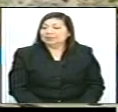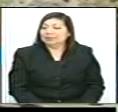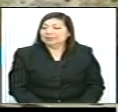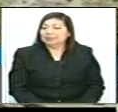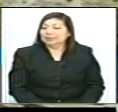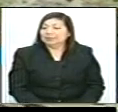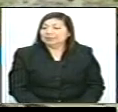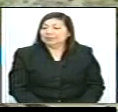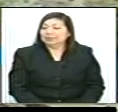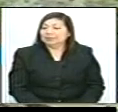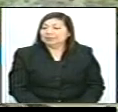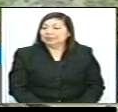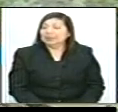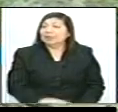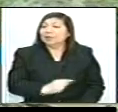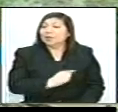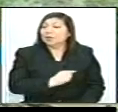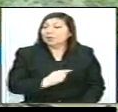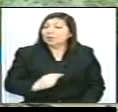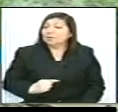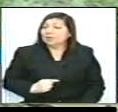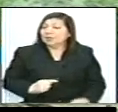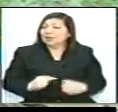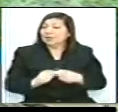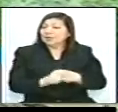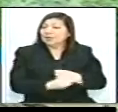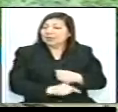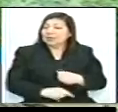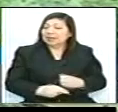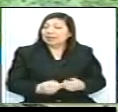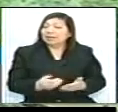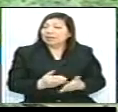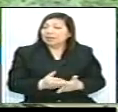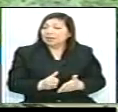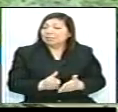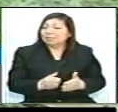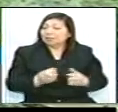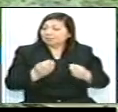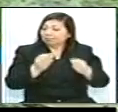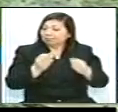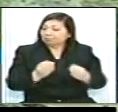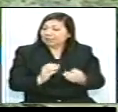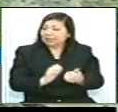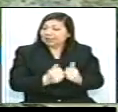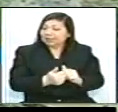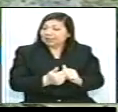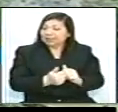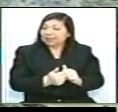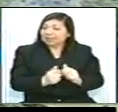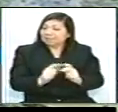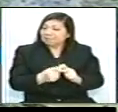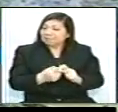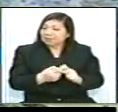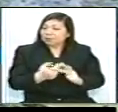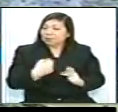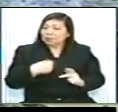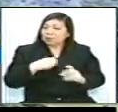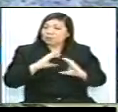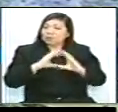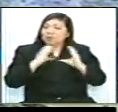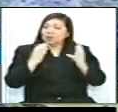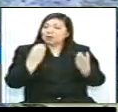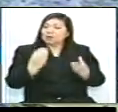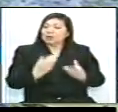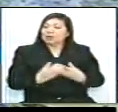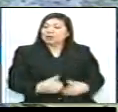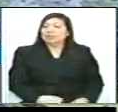desde el gobierno nacional a partir de verdaderas reformas que nazcan de nuestro Congreso de la